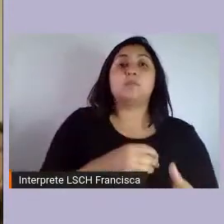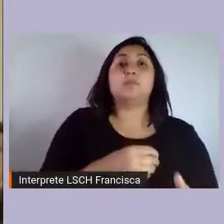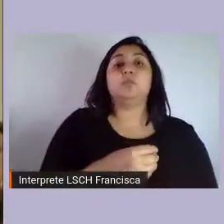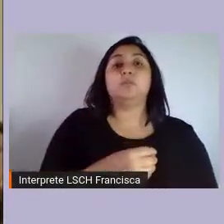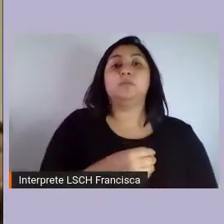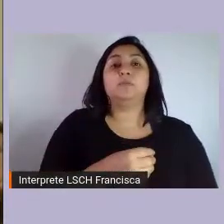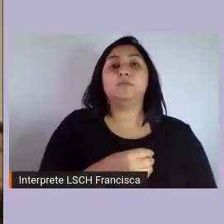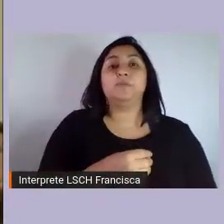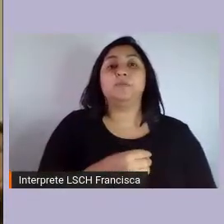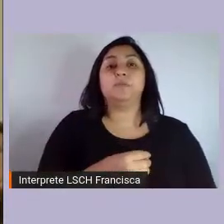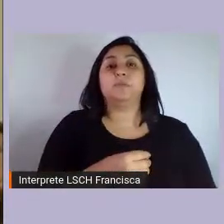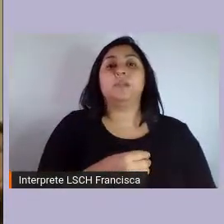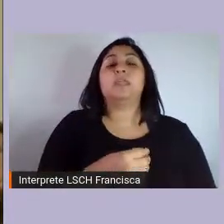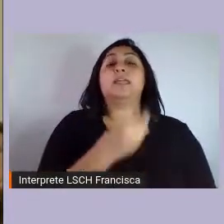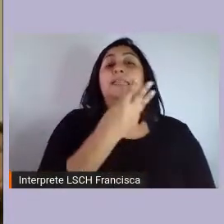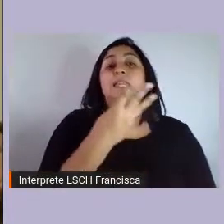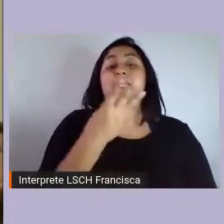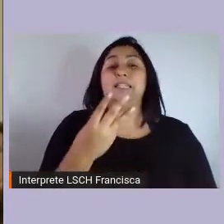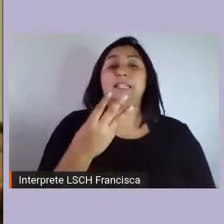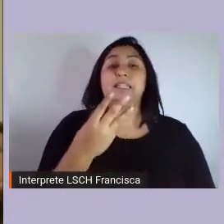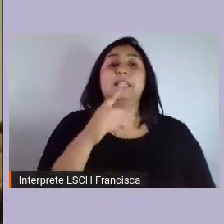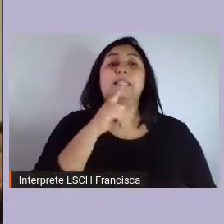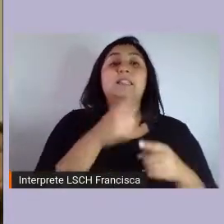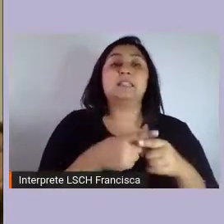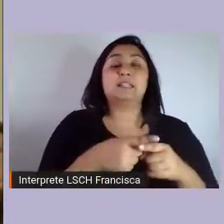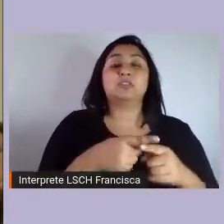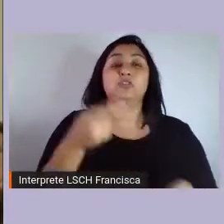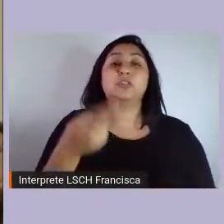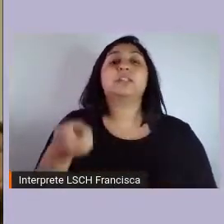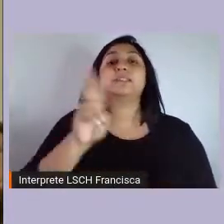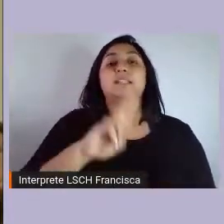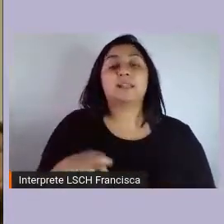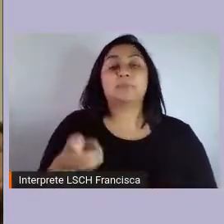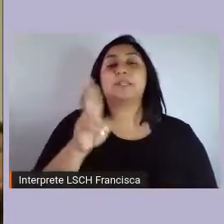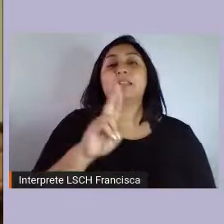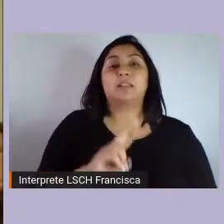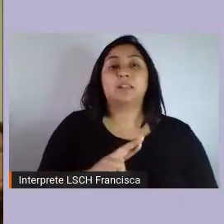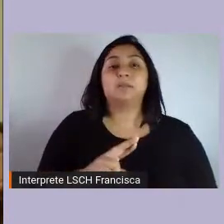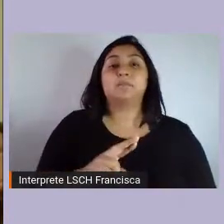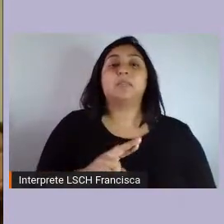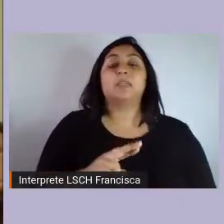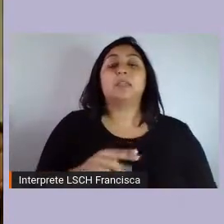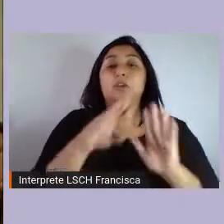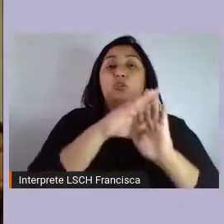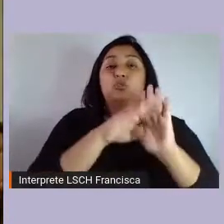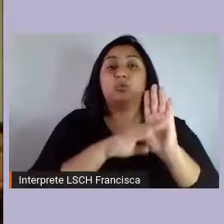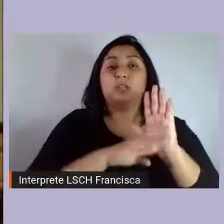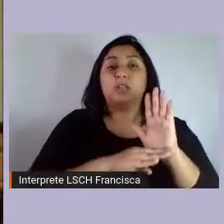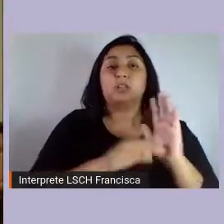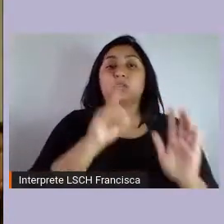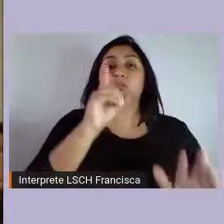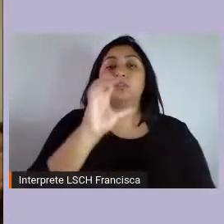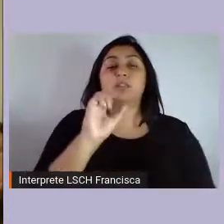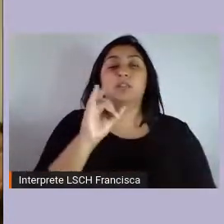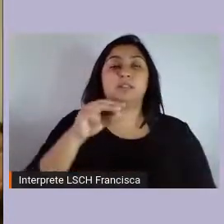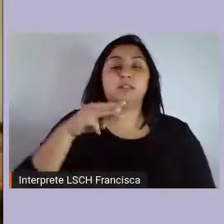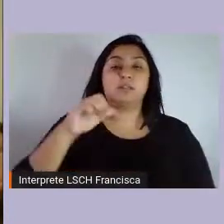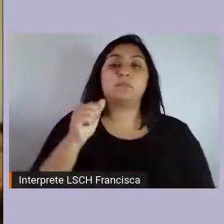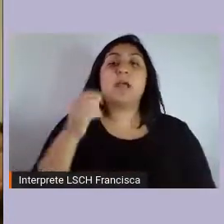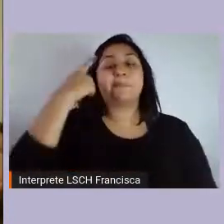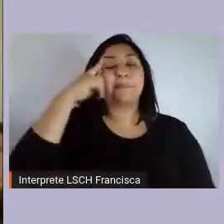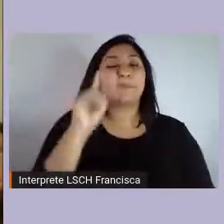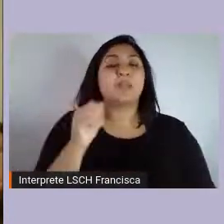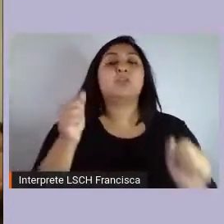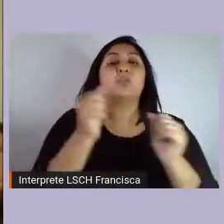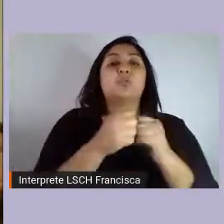son textos que repiten el contenido de las décimas autobiográficas, pero que son otras versiones. Y por lo que hemos